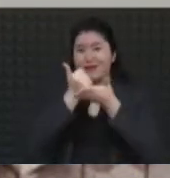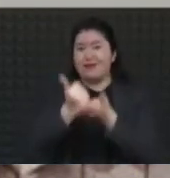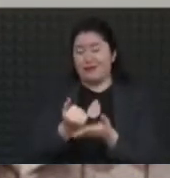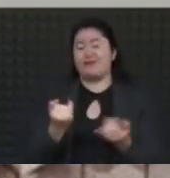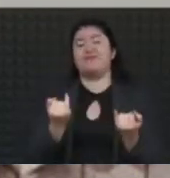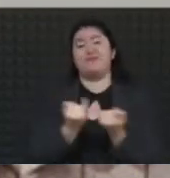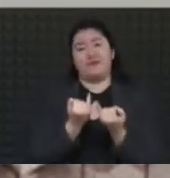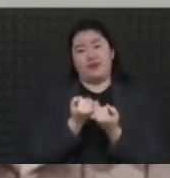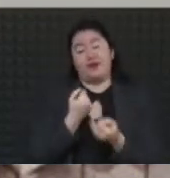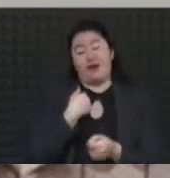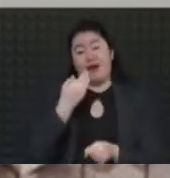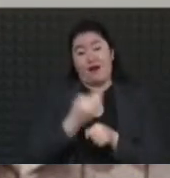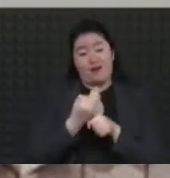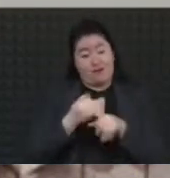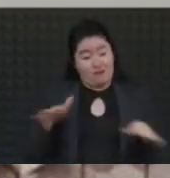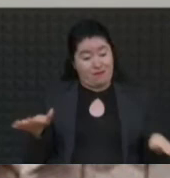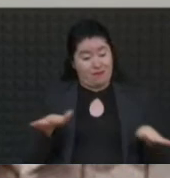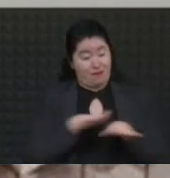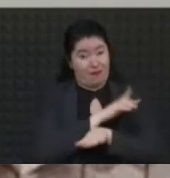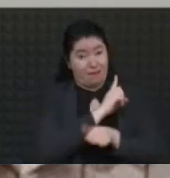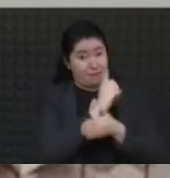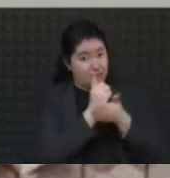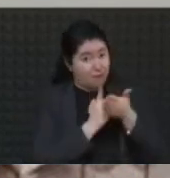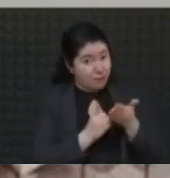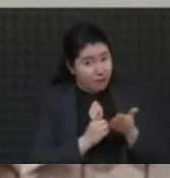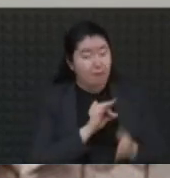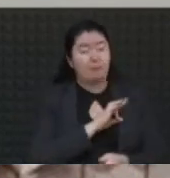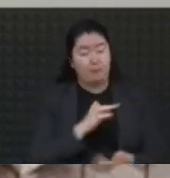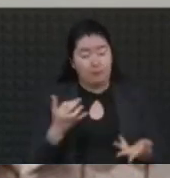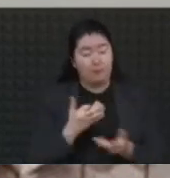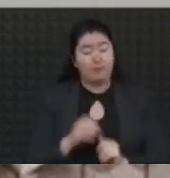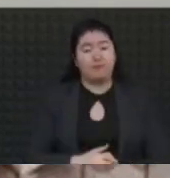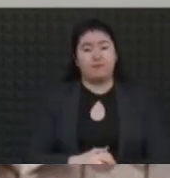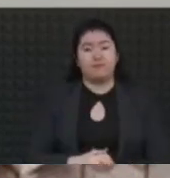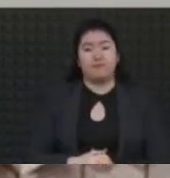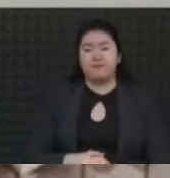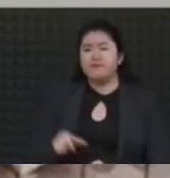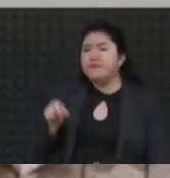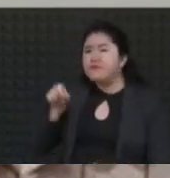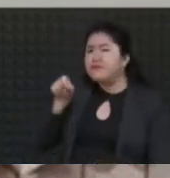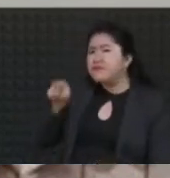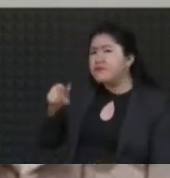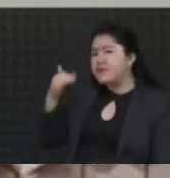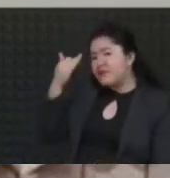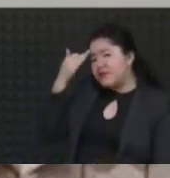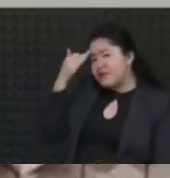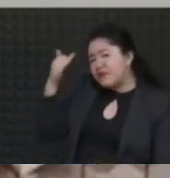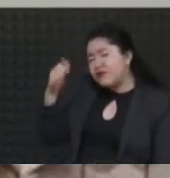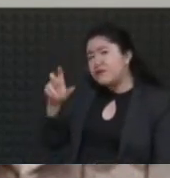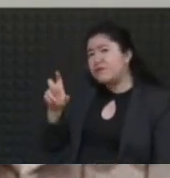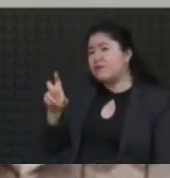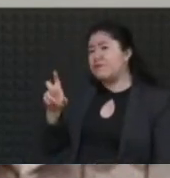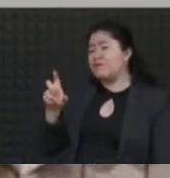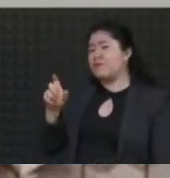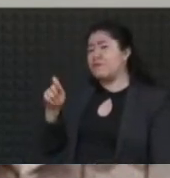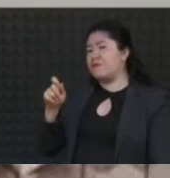diseño, con este cambio de reforzamiento. ¿La temporalidad sí sigue manteniendo 24 meses la